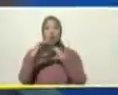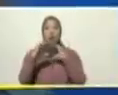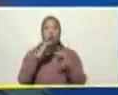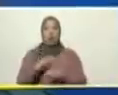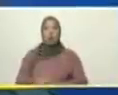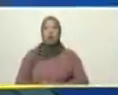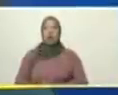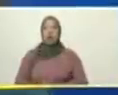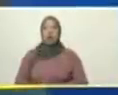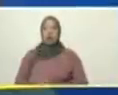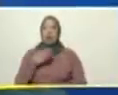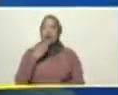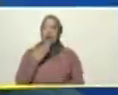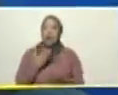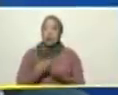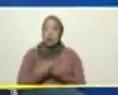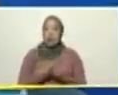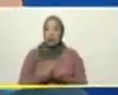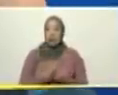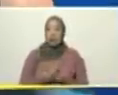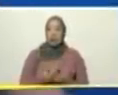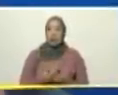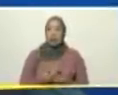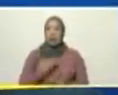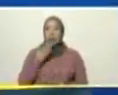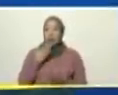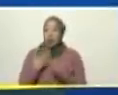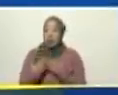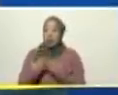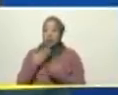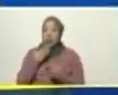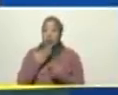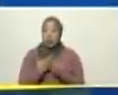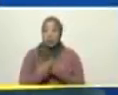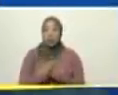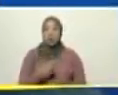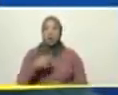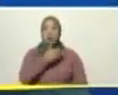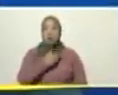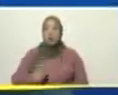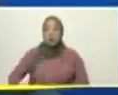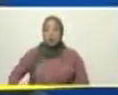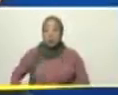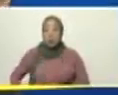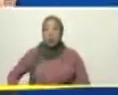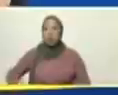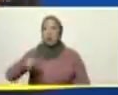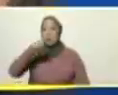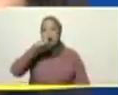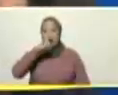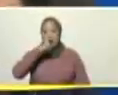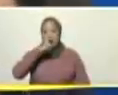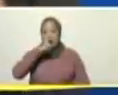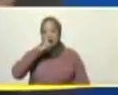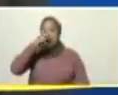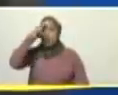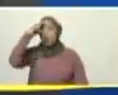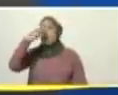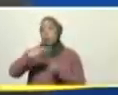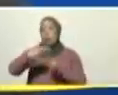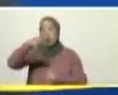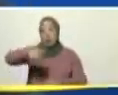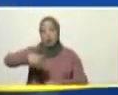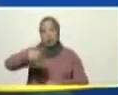doctores. Muchas gracias. Muchas gracias, presidente Maduro. Es un honor estar aquí porque también sabemos que